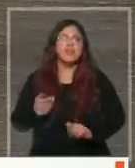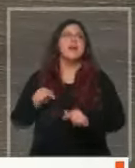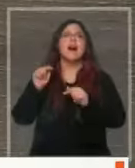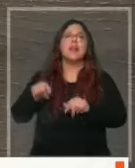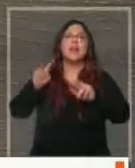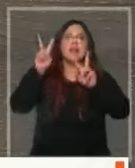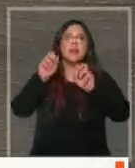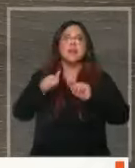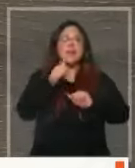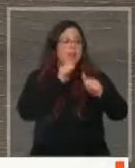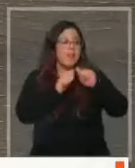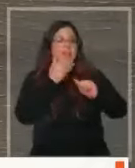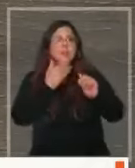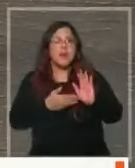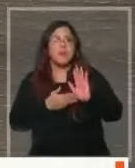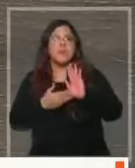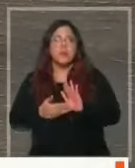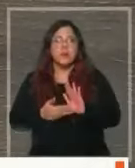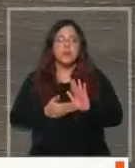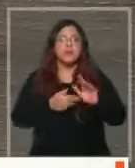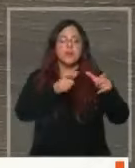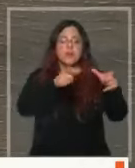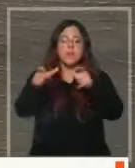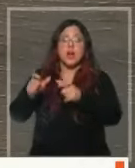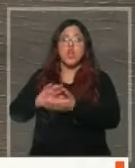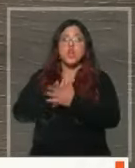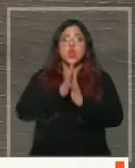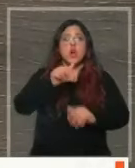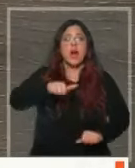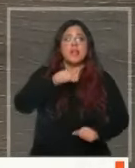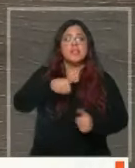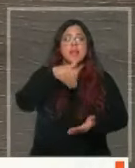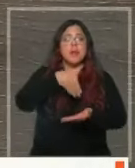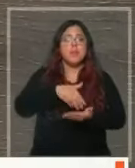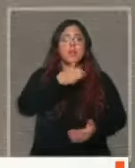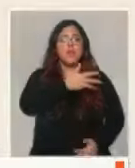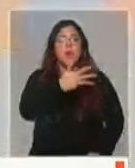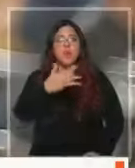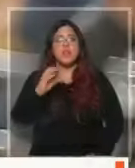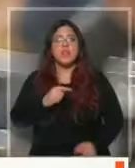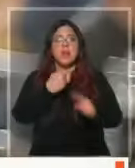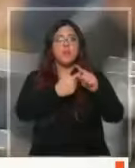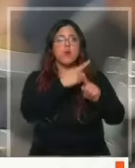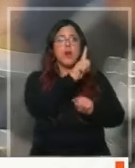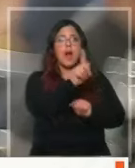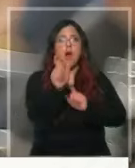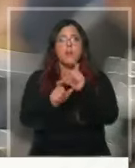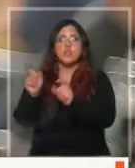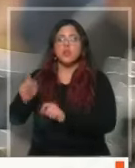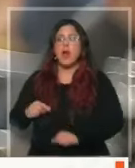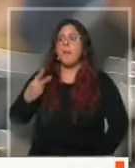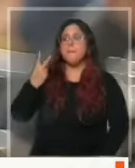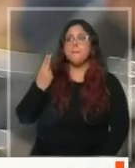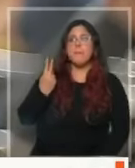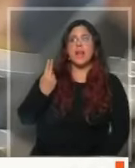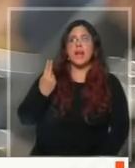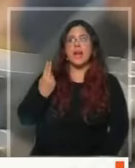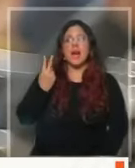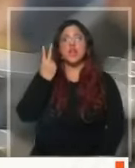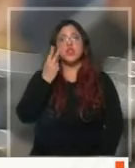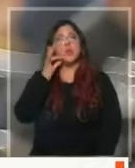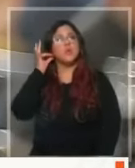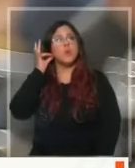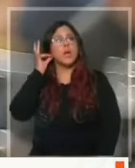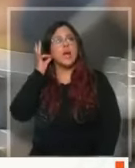bebida y el ejemplo de platos a probar. Todo a 16.990 pesos por persona. Una pareja, eran dos chicas,